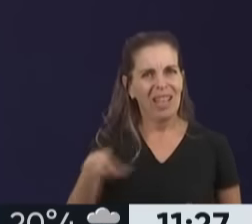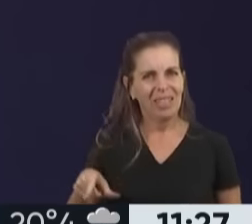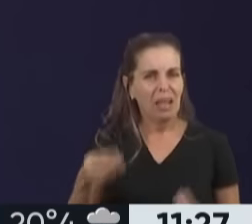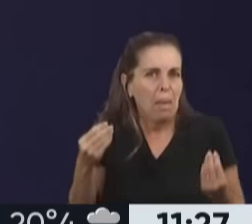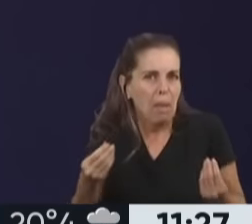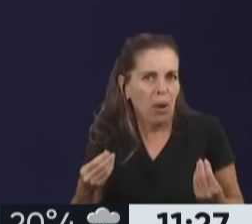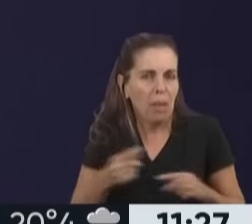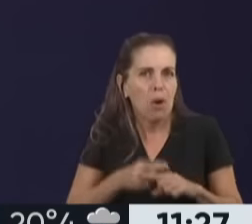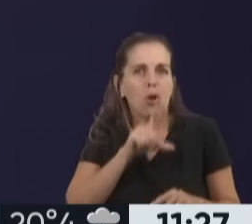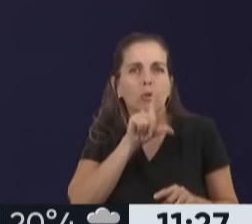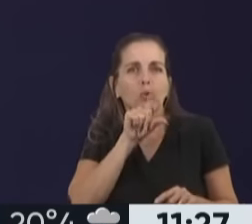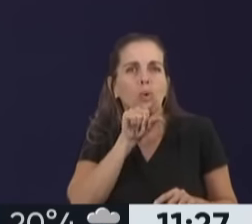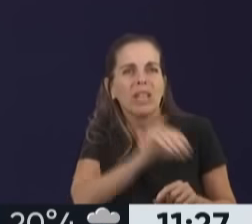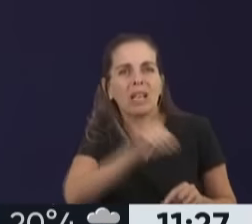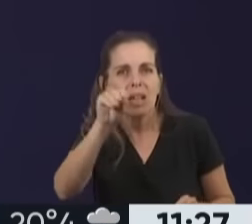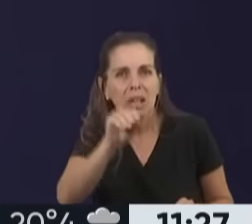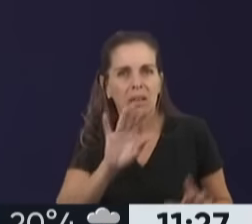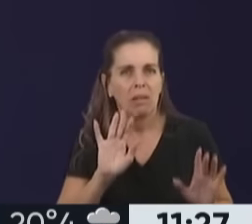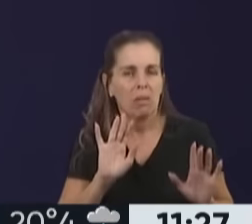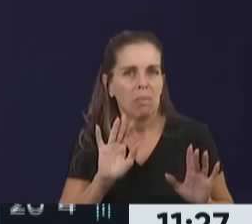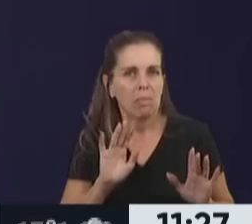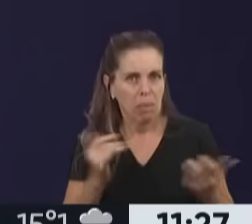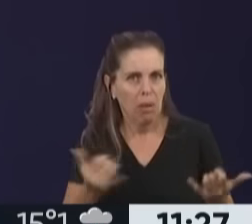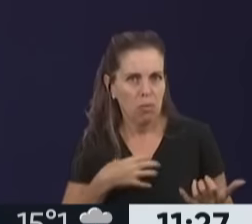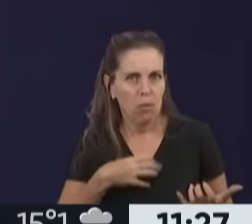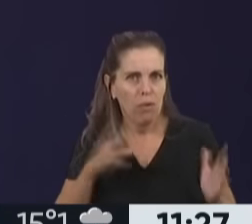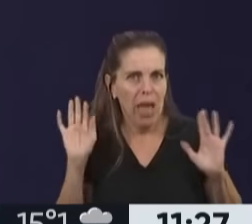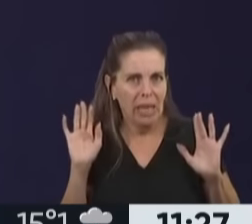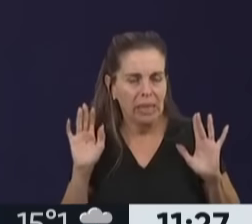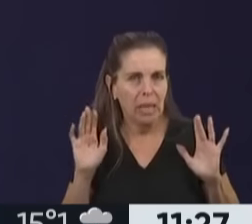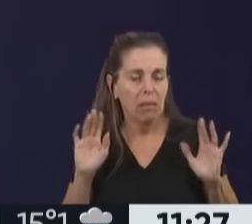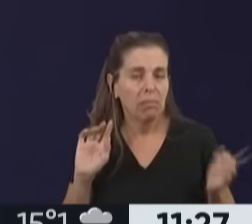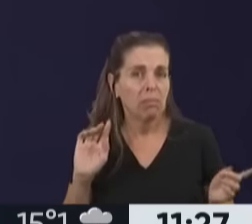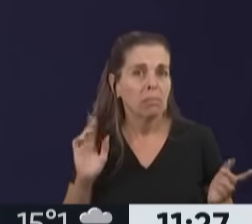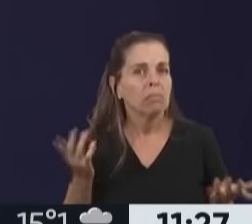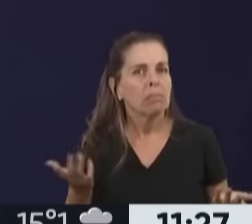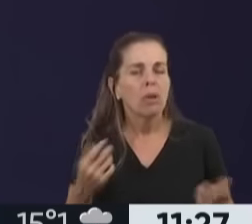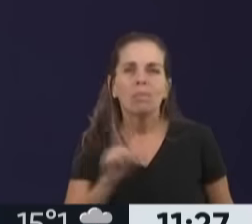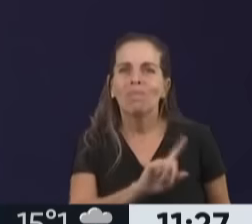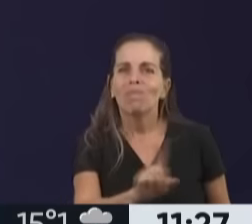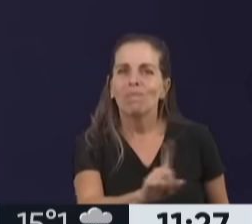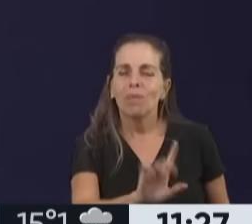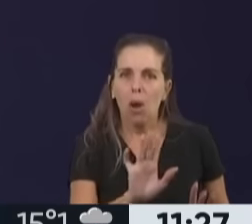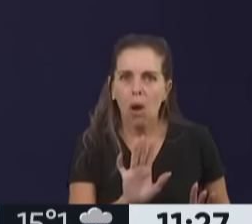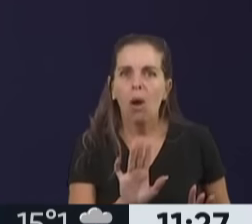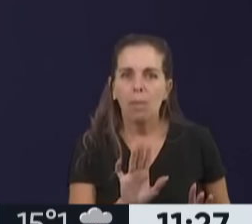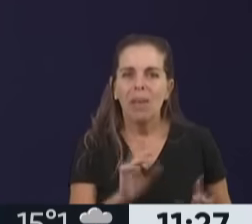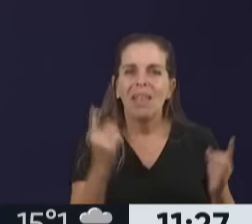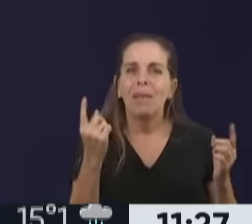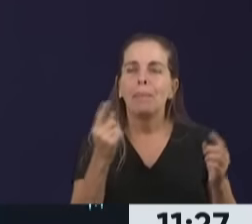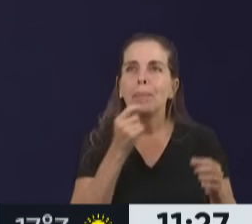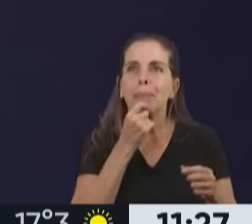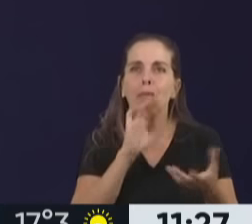sio todo sio por el contrario no pero digamos hay diferentes